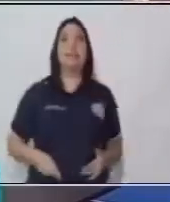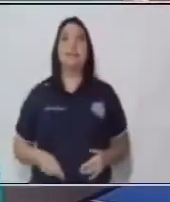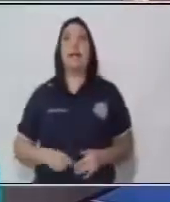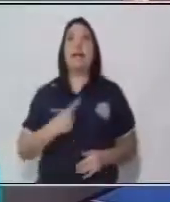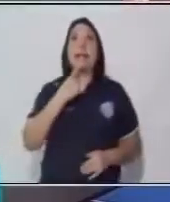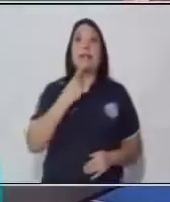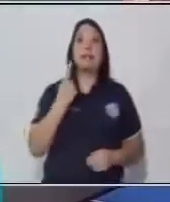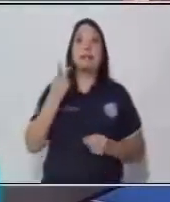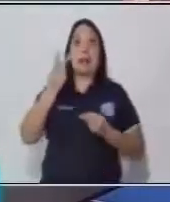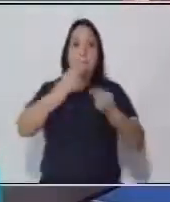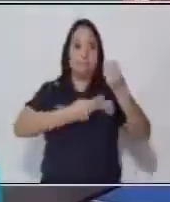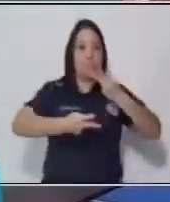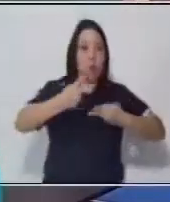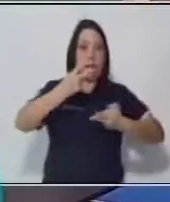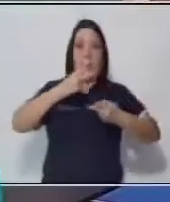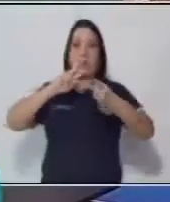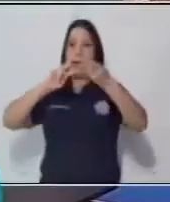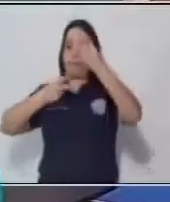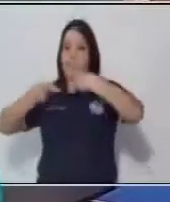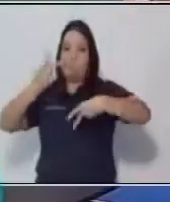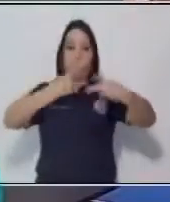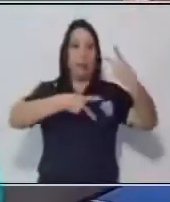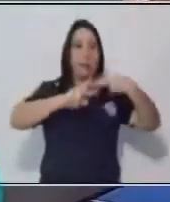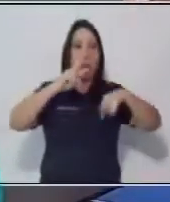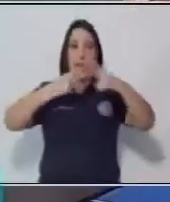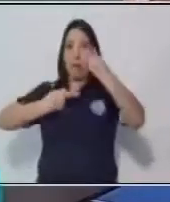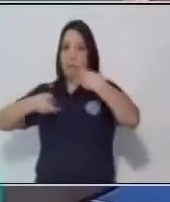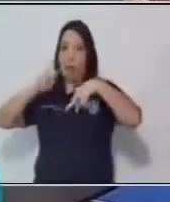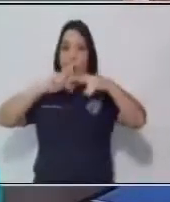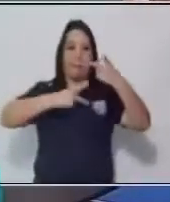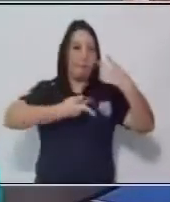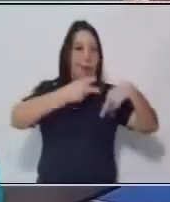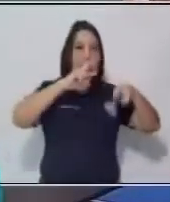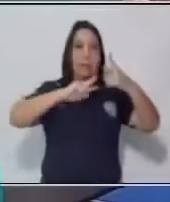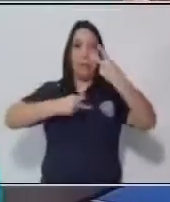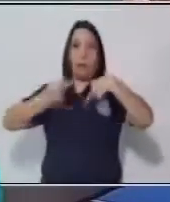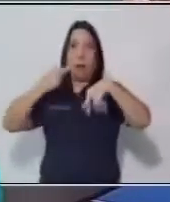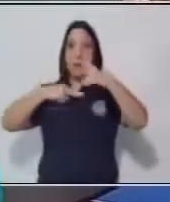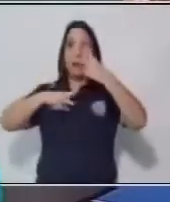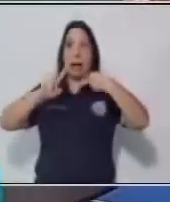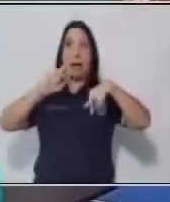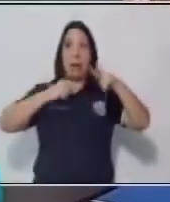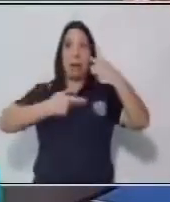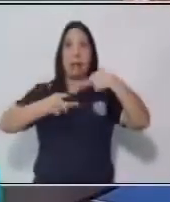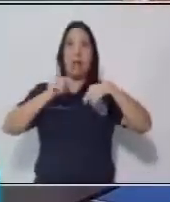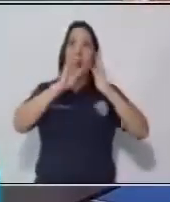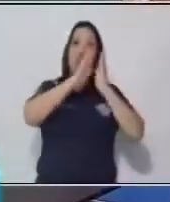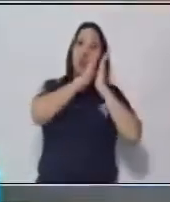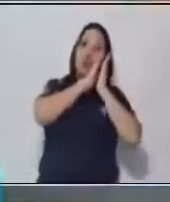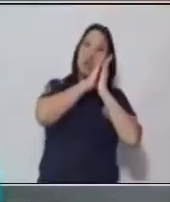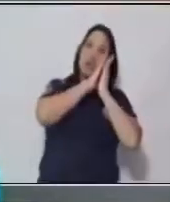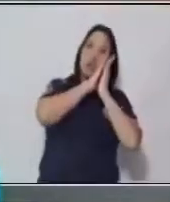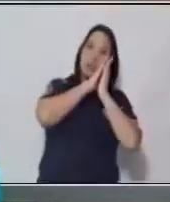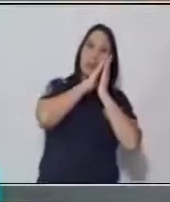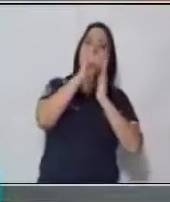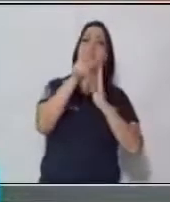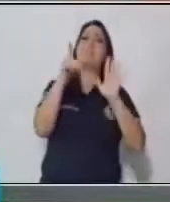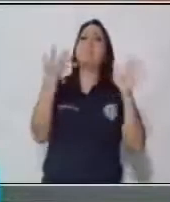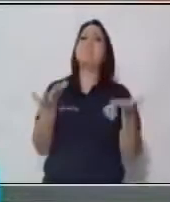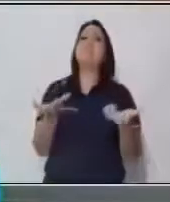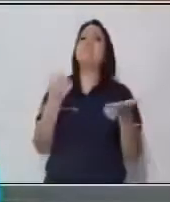dice, vueltas y más vueltas. Dando dormido se va quedando. ¿Qué puede